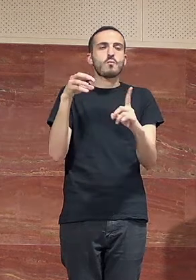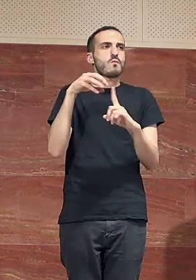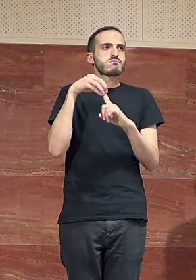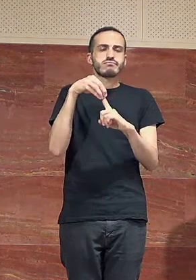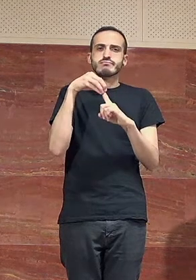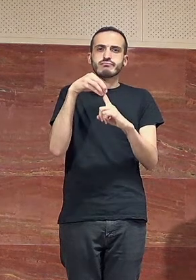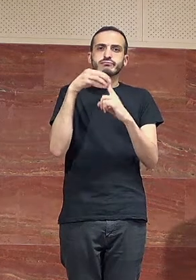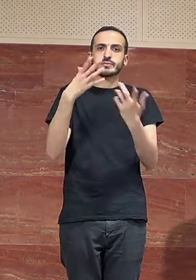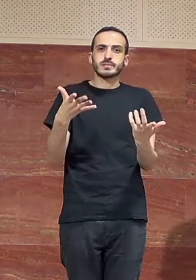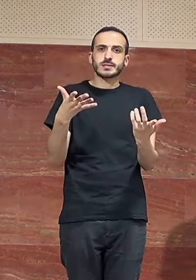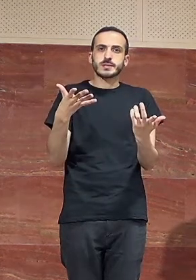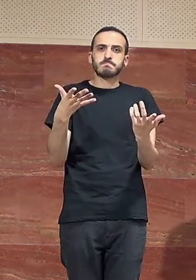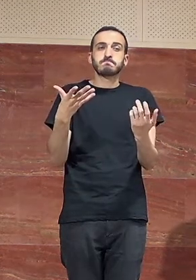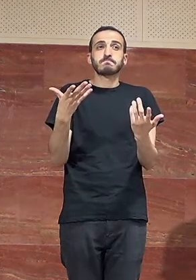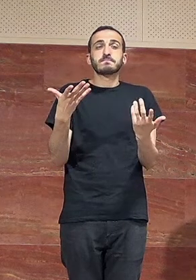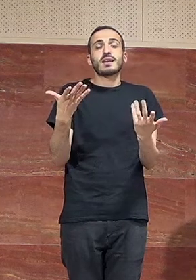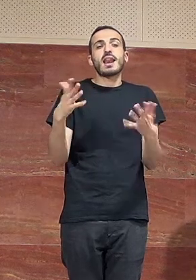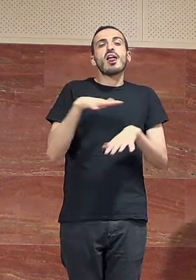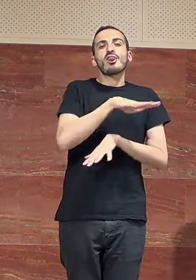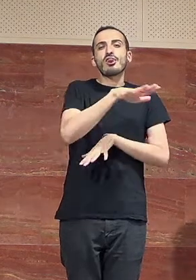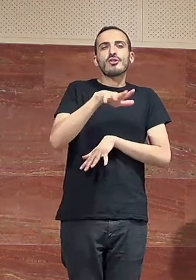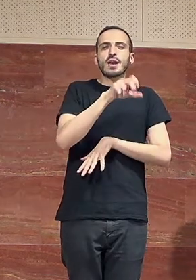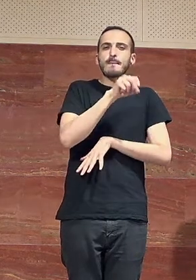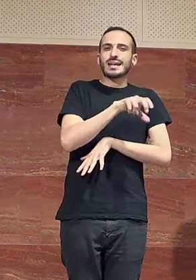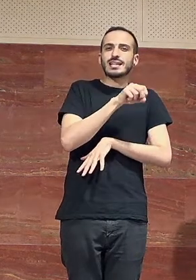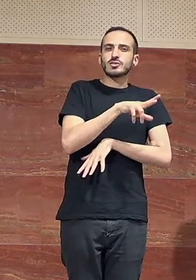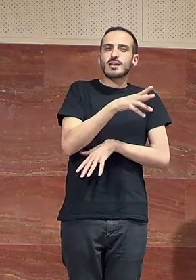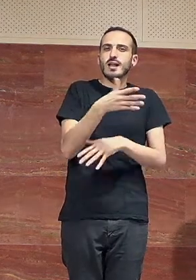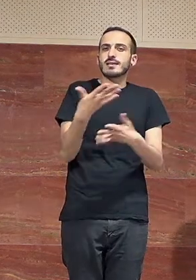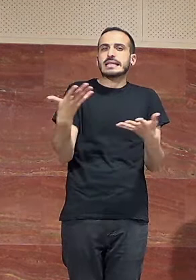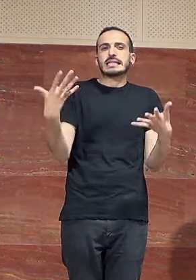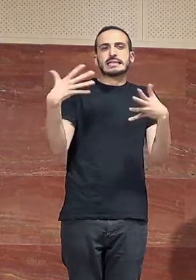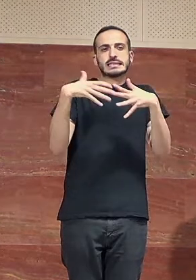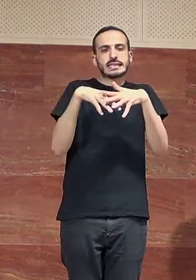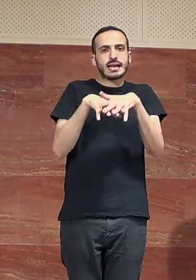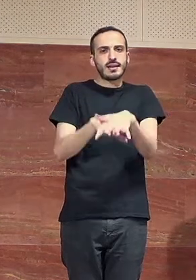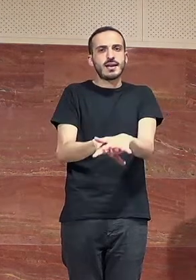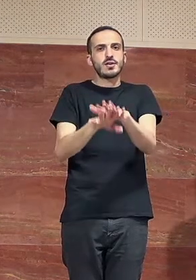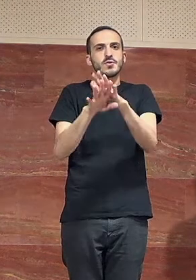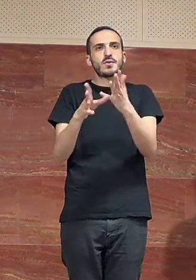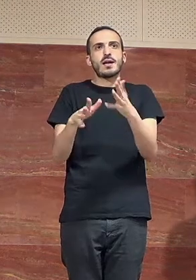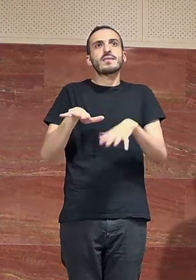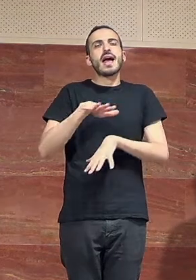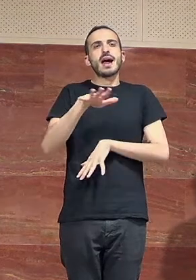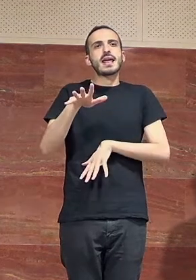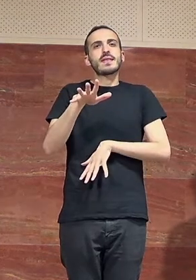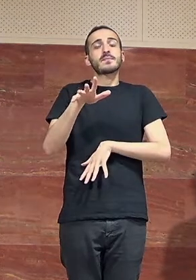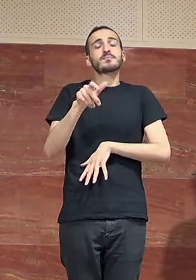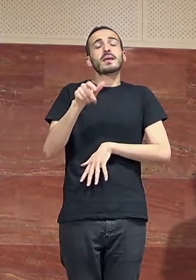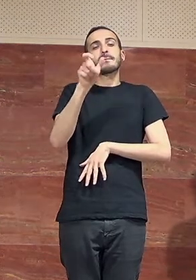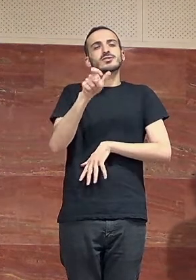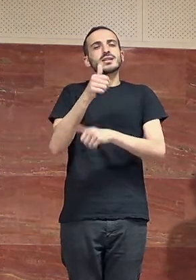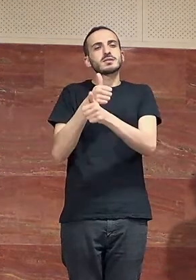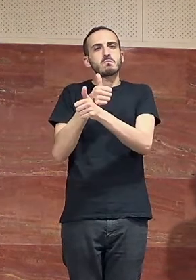es integrar estas áreas de prioridad peatonal en una red mallada. Y decimos áreas de prioridad peatonal y